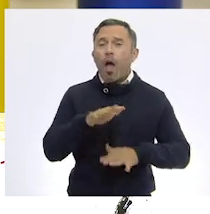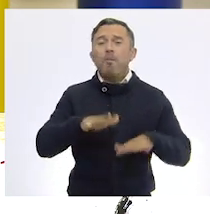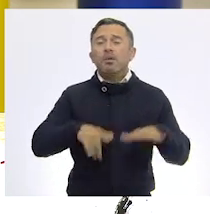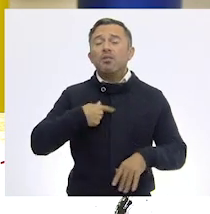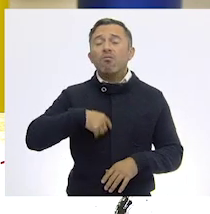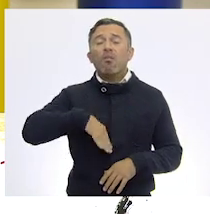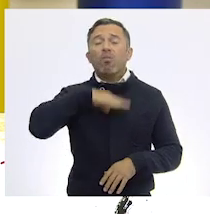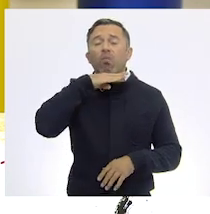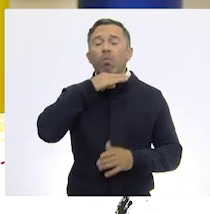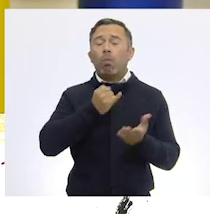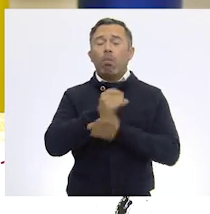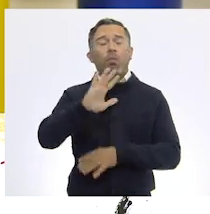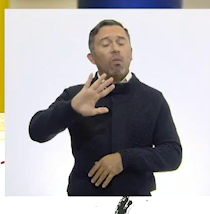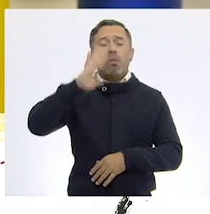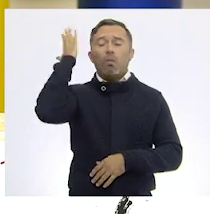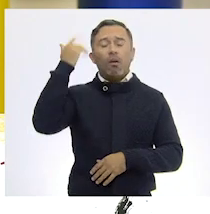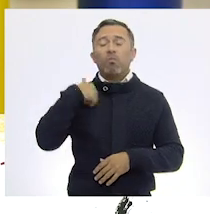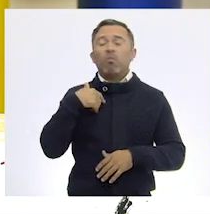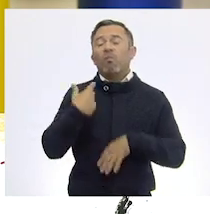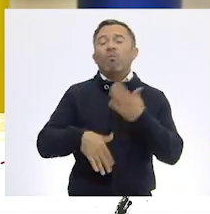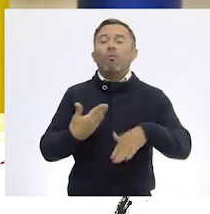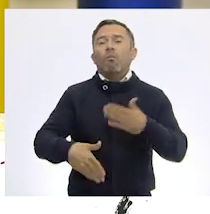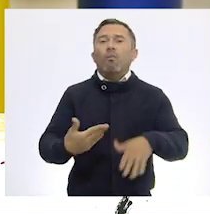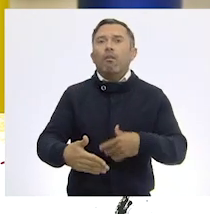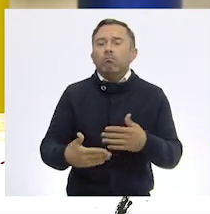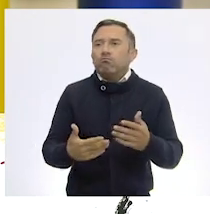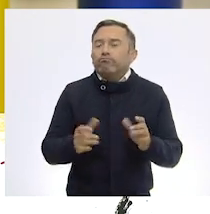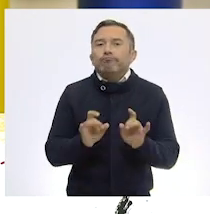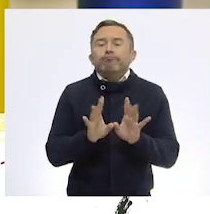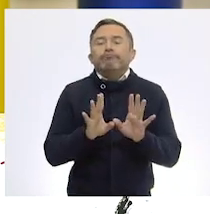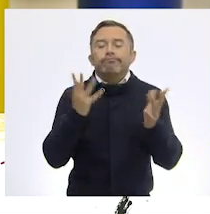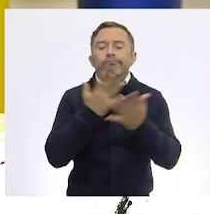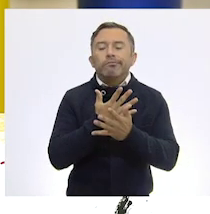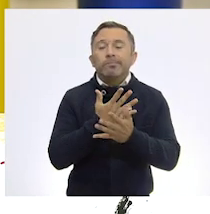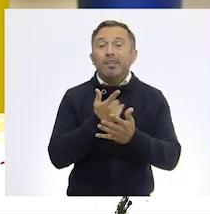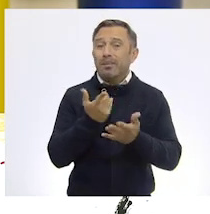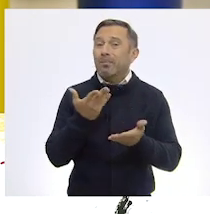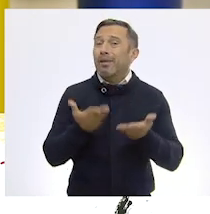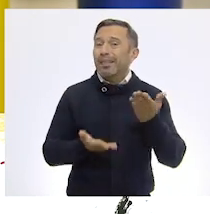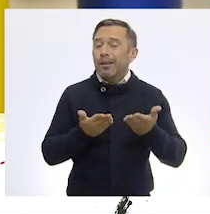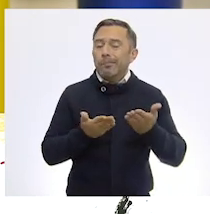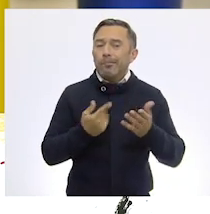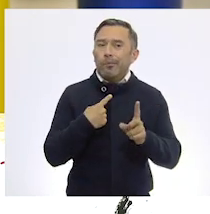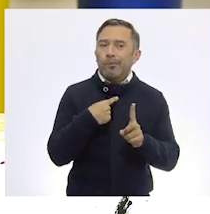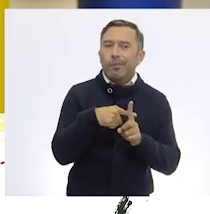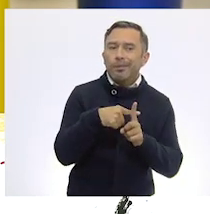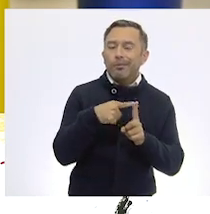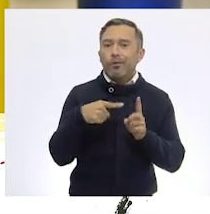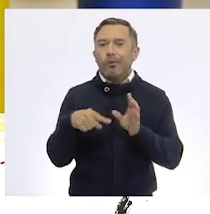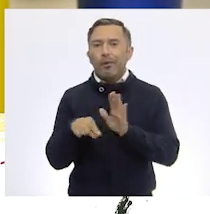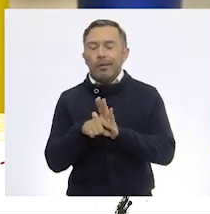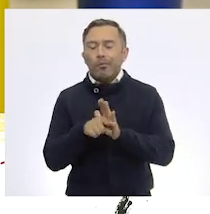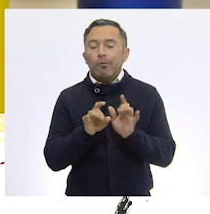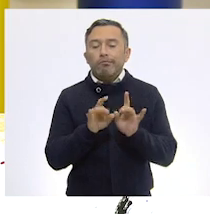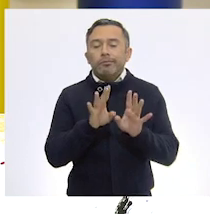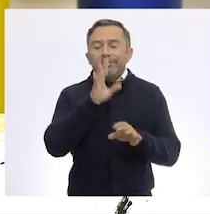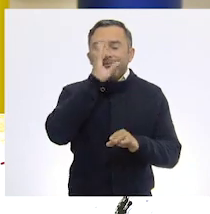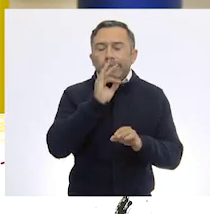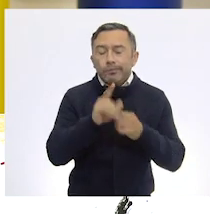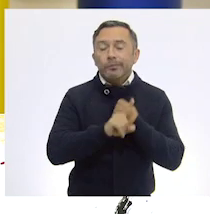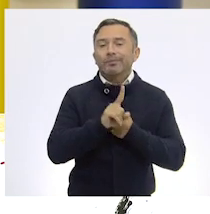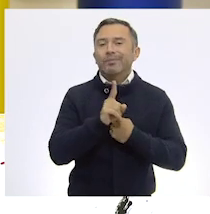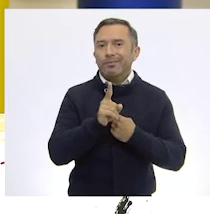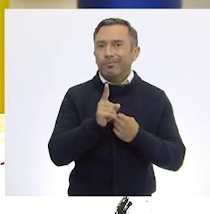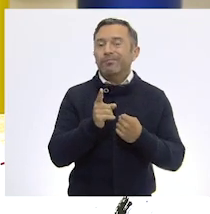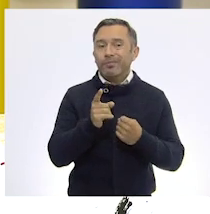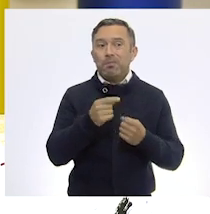las consecuencias, porque podrían ser positivas o negativas y afectar a más de uno. Siempre debemos